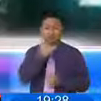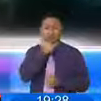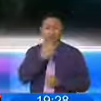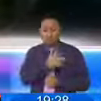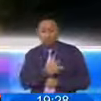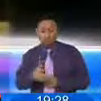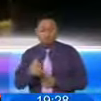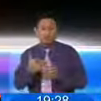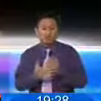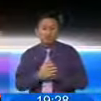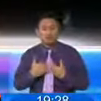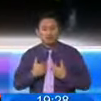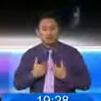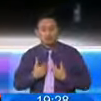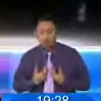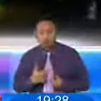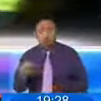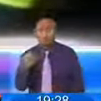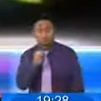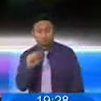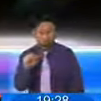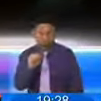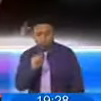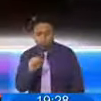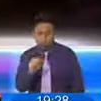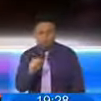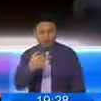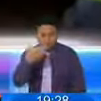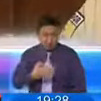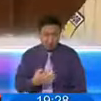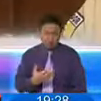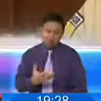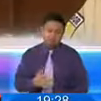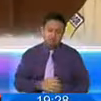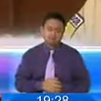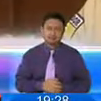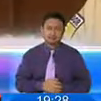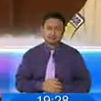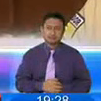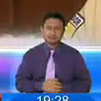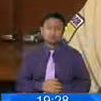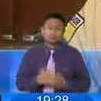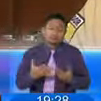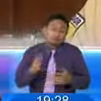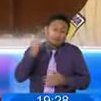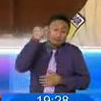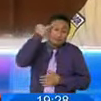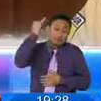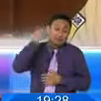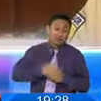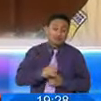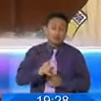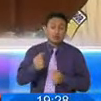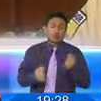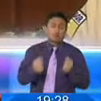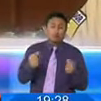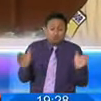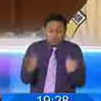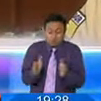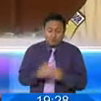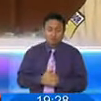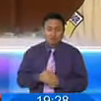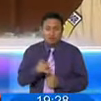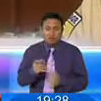tal vez cansancio. Las razones se investigan, nada está confirmado. Tener la hipótesis de que el vehículo pequeño de alguna